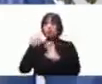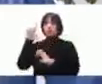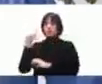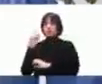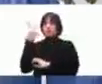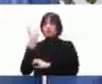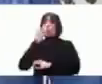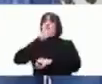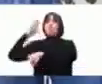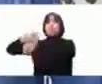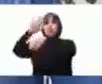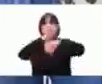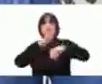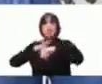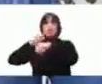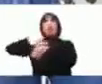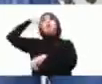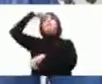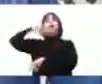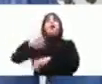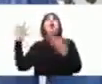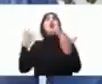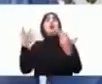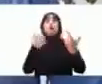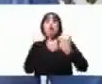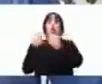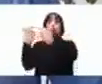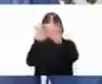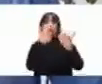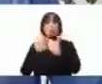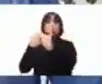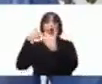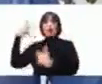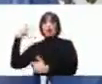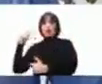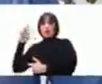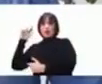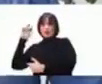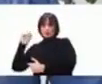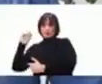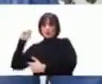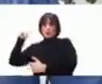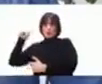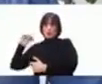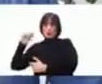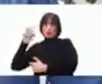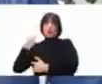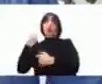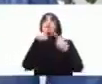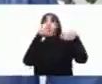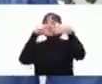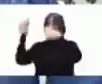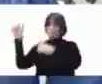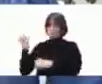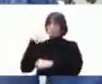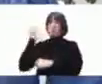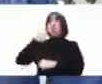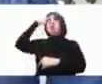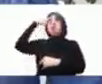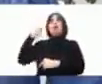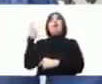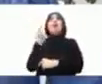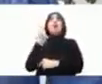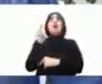convocó a formar un patronato mismo que llevaría a cabo diversos eventos para